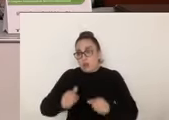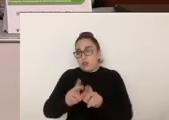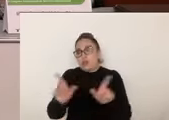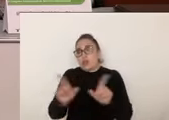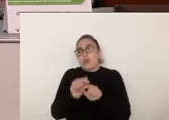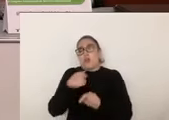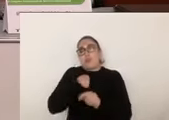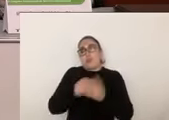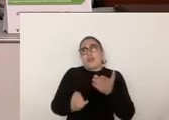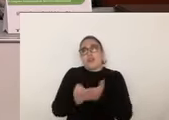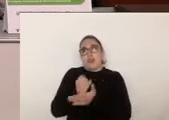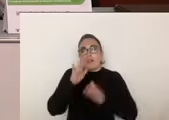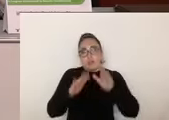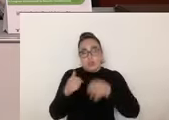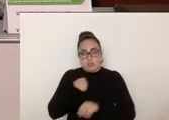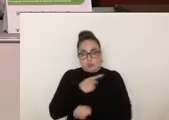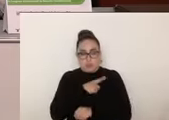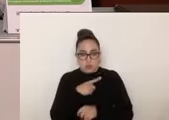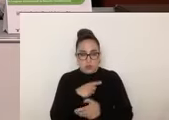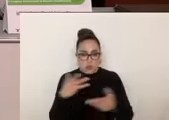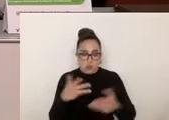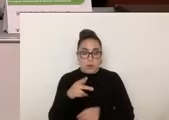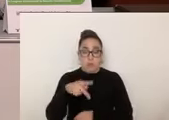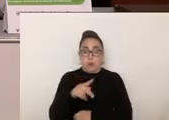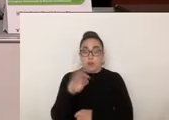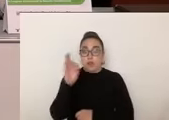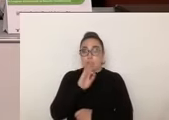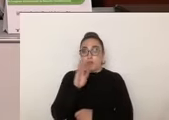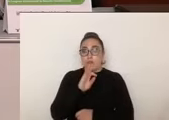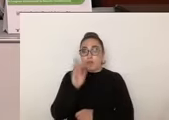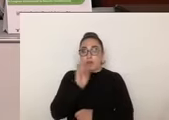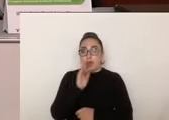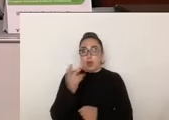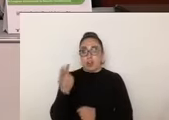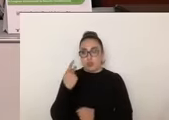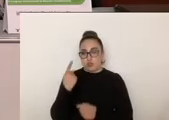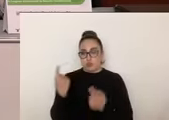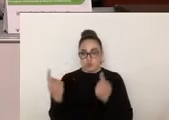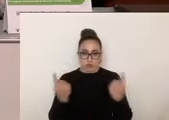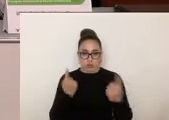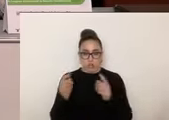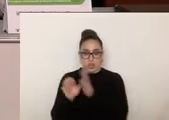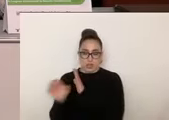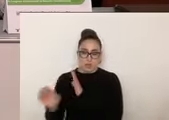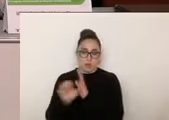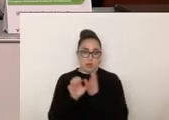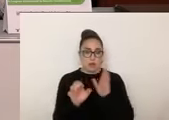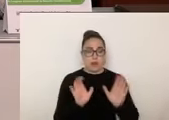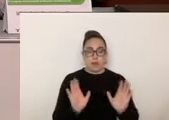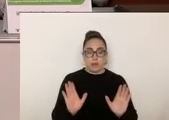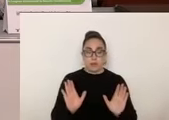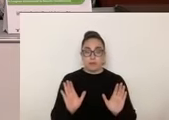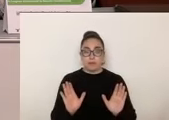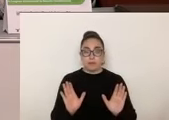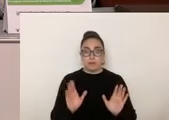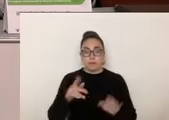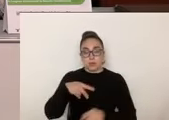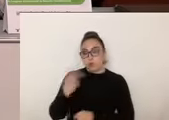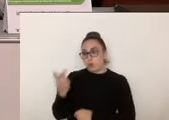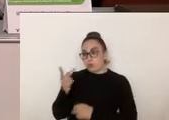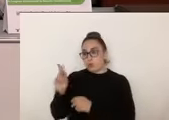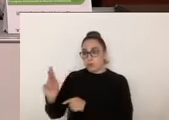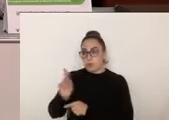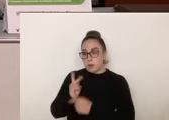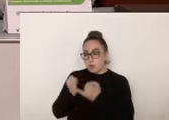sea, por lo tanto, cuando a los dos se nos pone ante el juicio de merecimiento, Los dos hemos llevado a cabo la misma conducta.